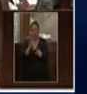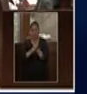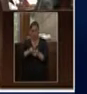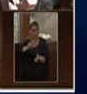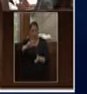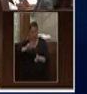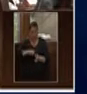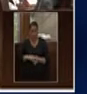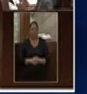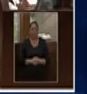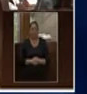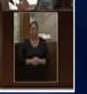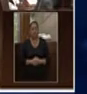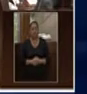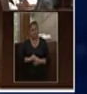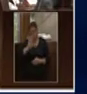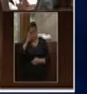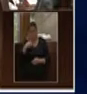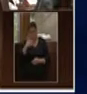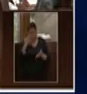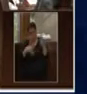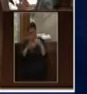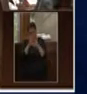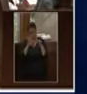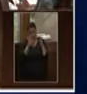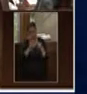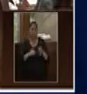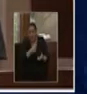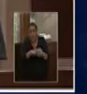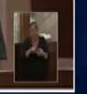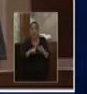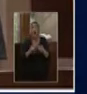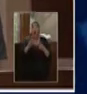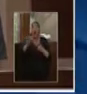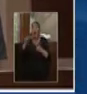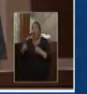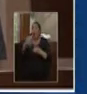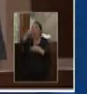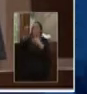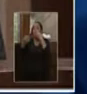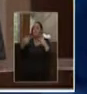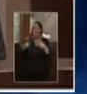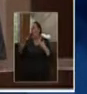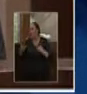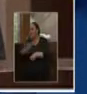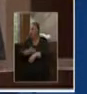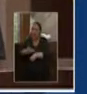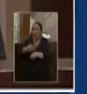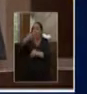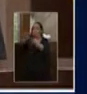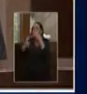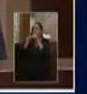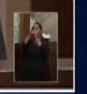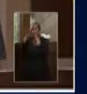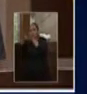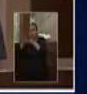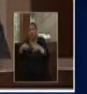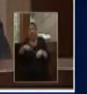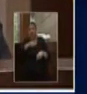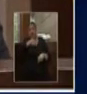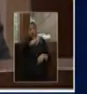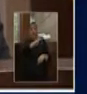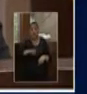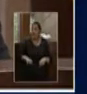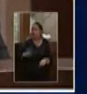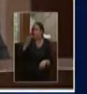de las normas electorales de fiscalización y que en consecuencia pues no era